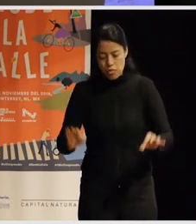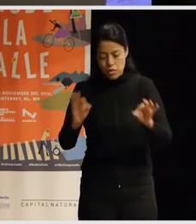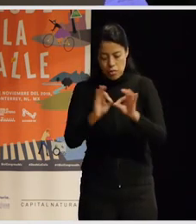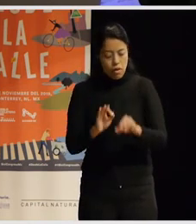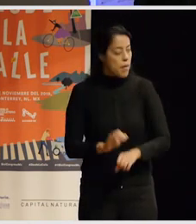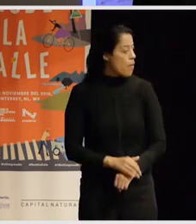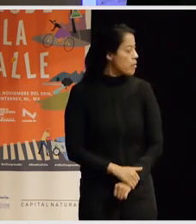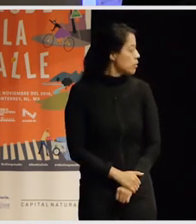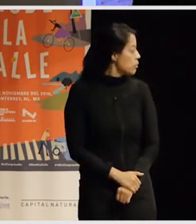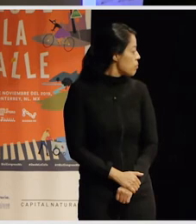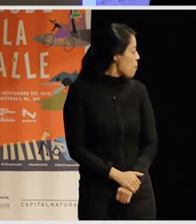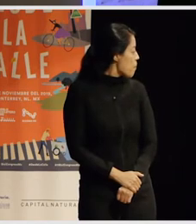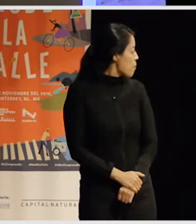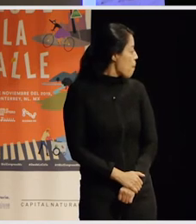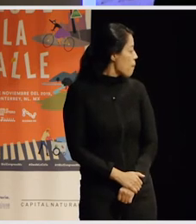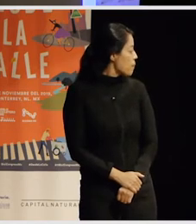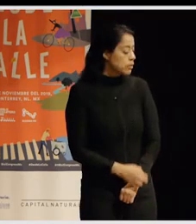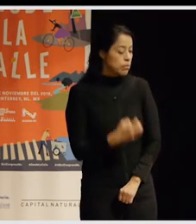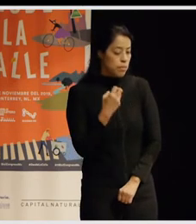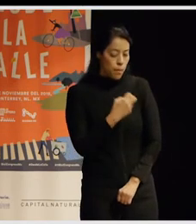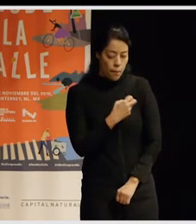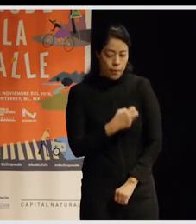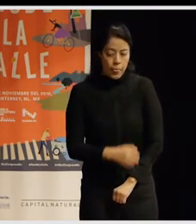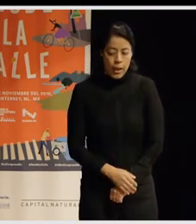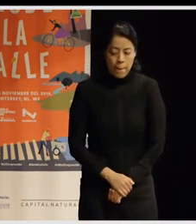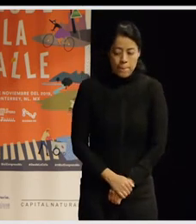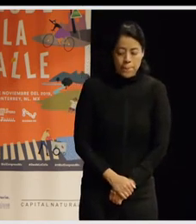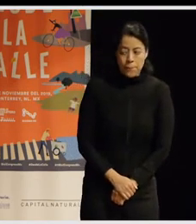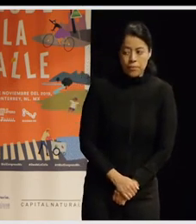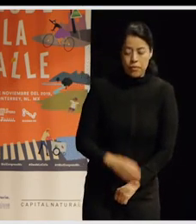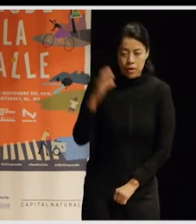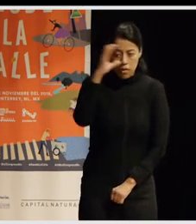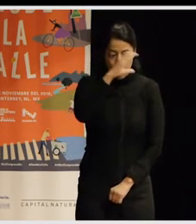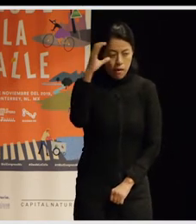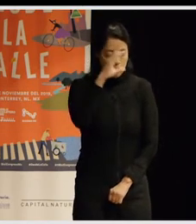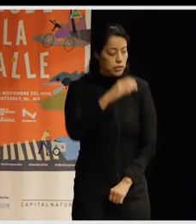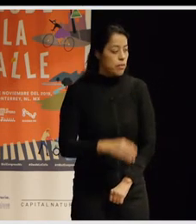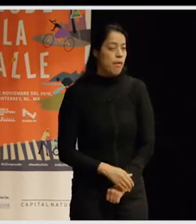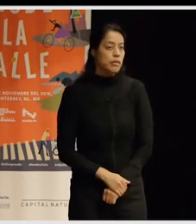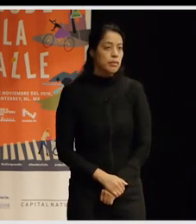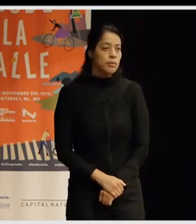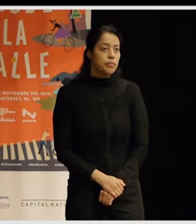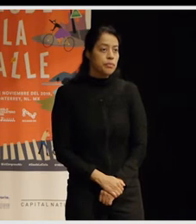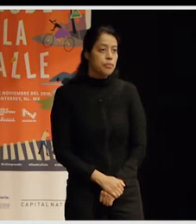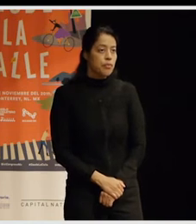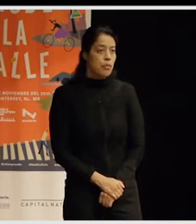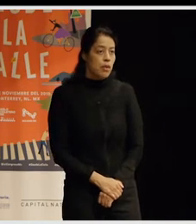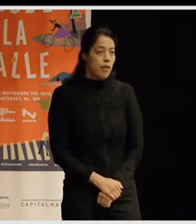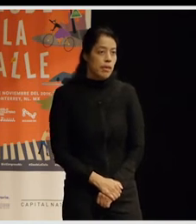poner la siguiente listo estos son fotos si quieres se pueden ir pasando un poco más